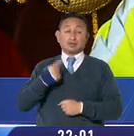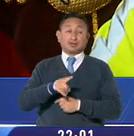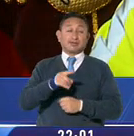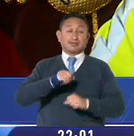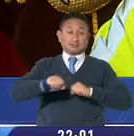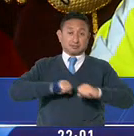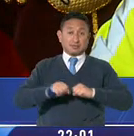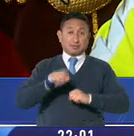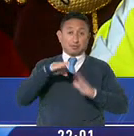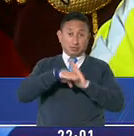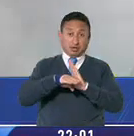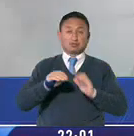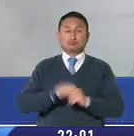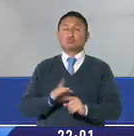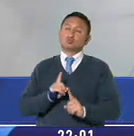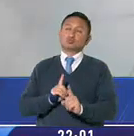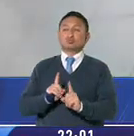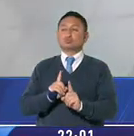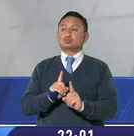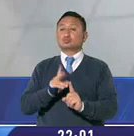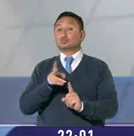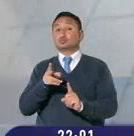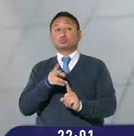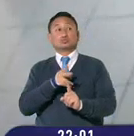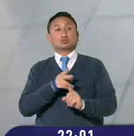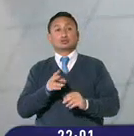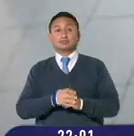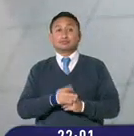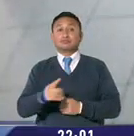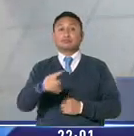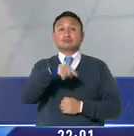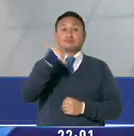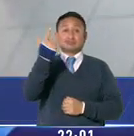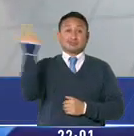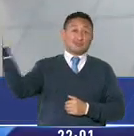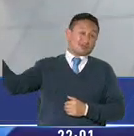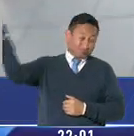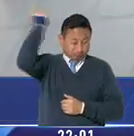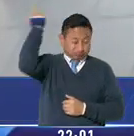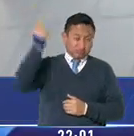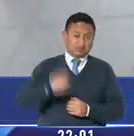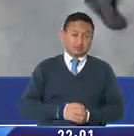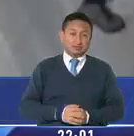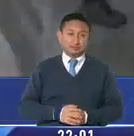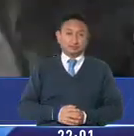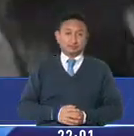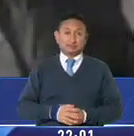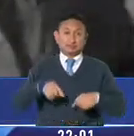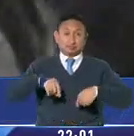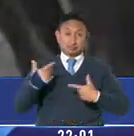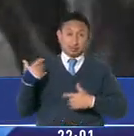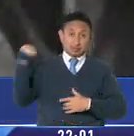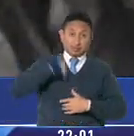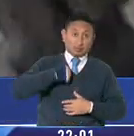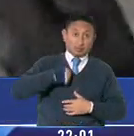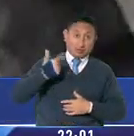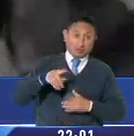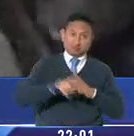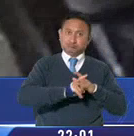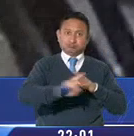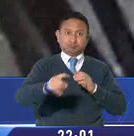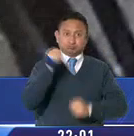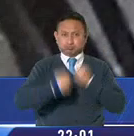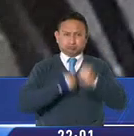de transacción. El delincuente incluso la golpeó con el arma en la cabeza. Cuando logró quitarle la cartera, salió raudo. Un